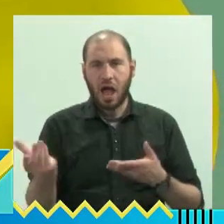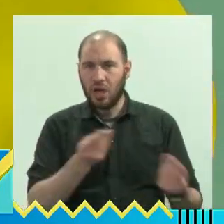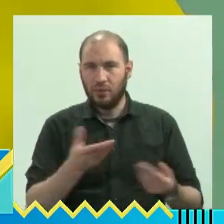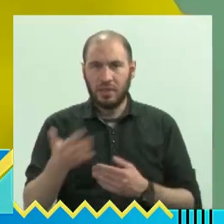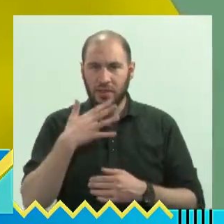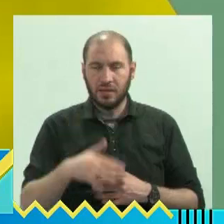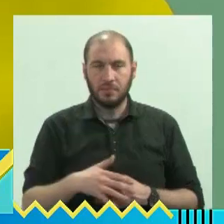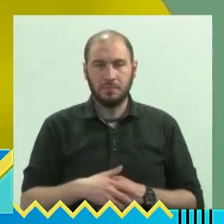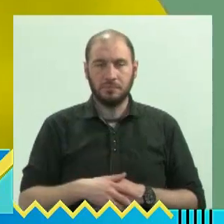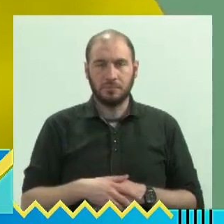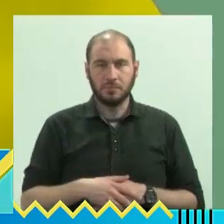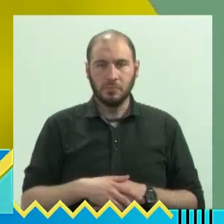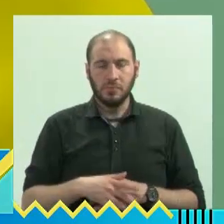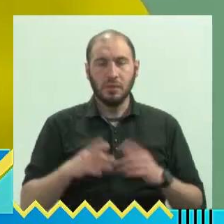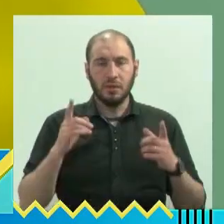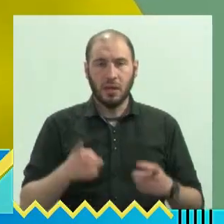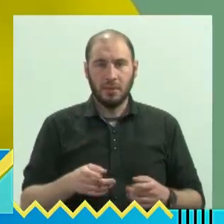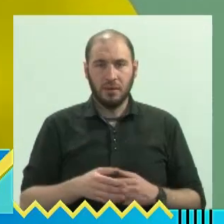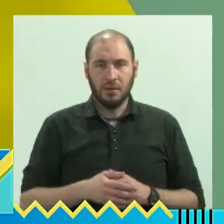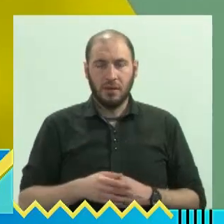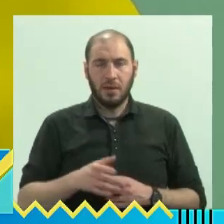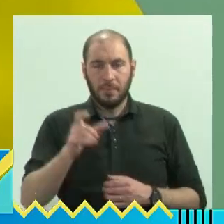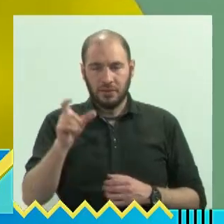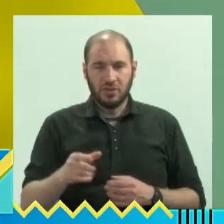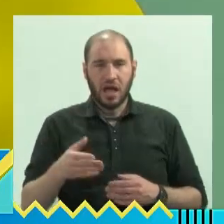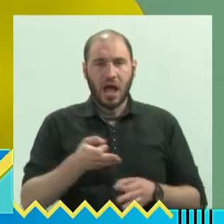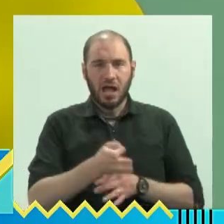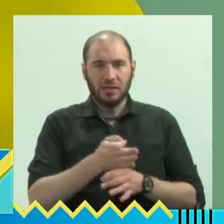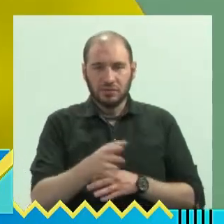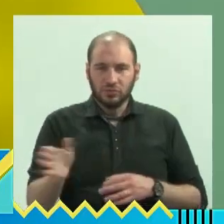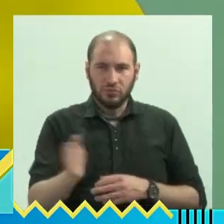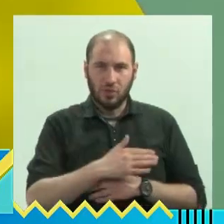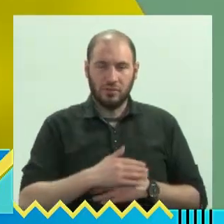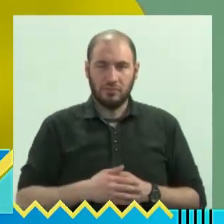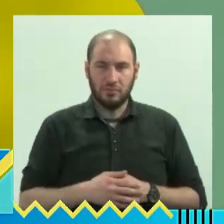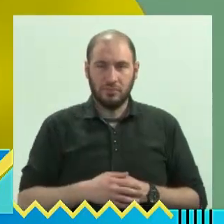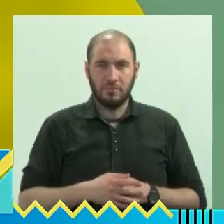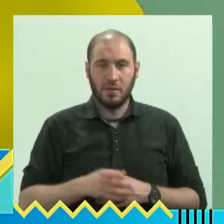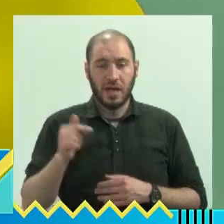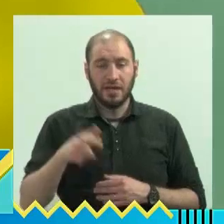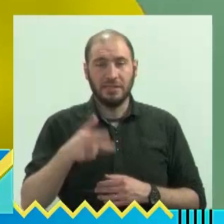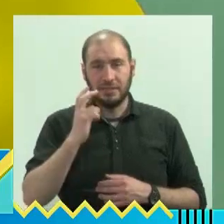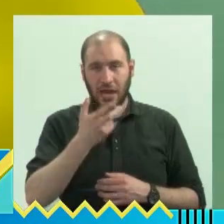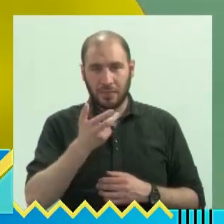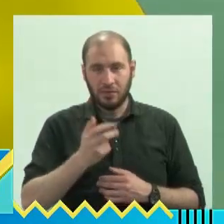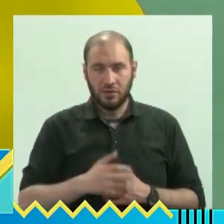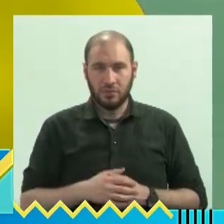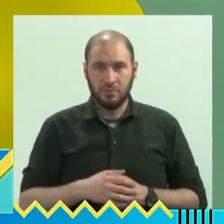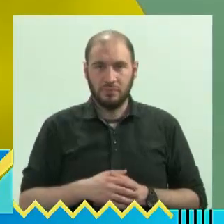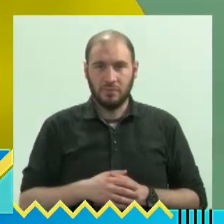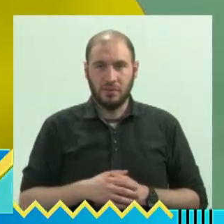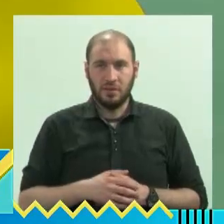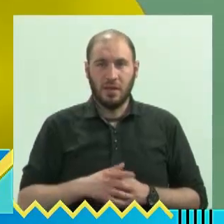barbarie, y por lo tanto es considerado como un civilizador de las masas. Ahí Sarmiento construye